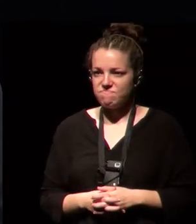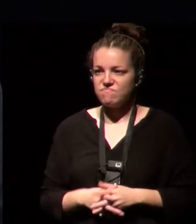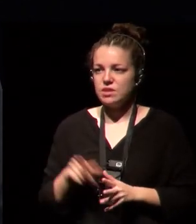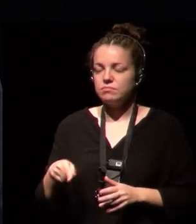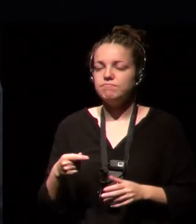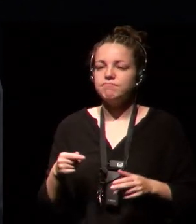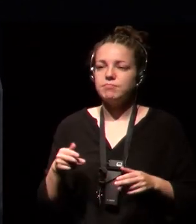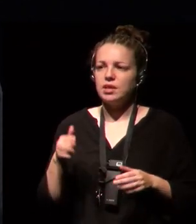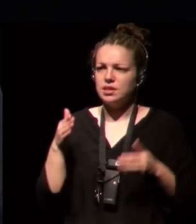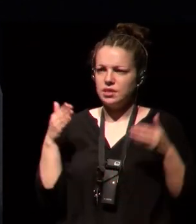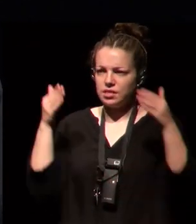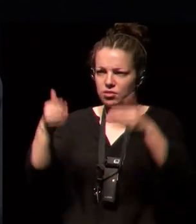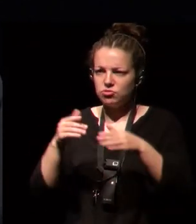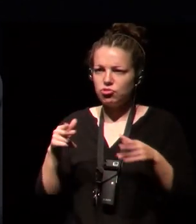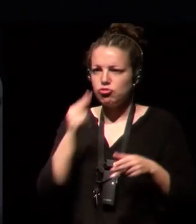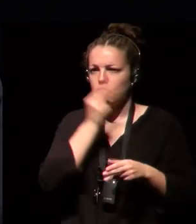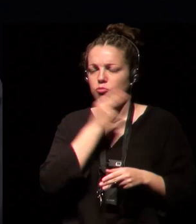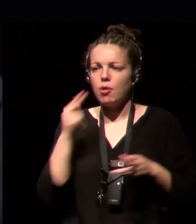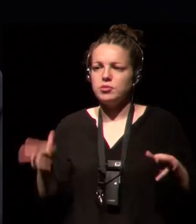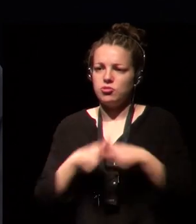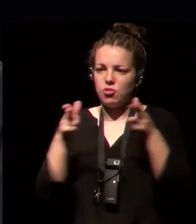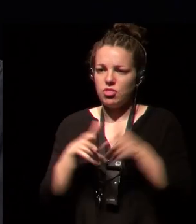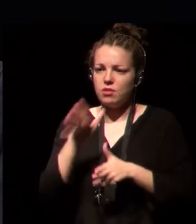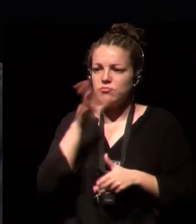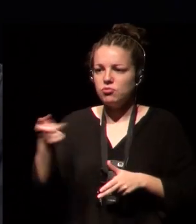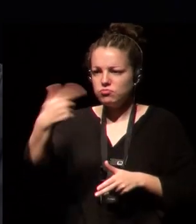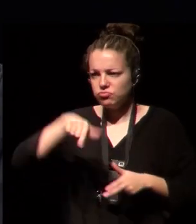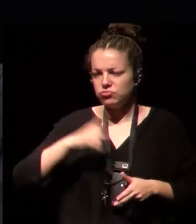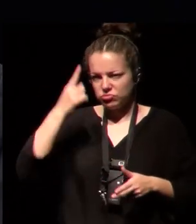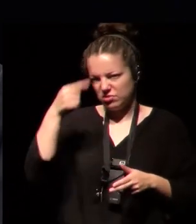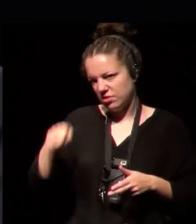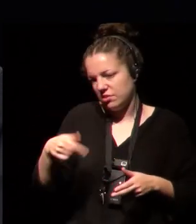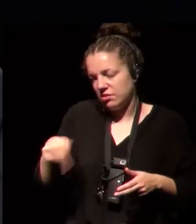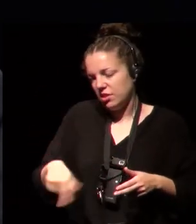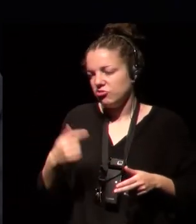aquí, muchos de nosotros conocemos esto. Y yo lo que sugeriría es que